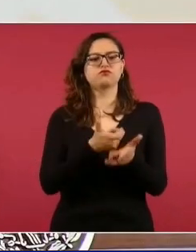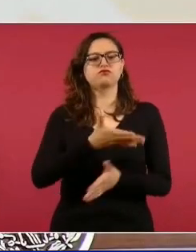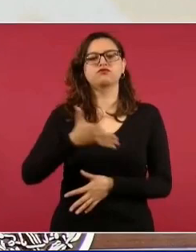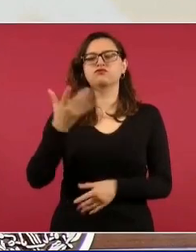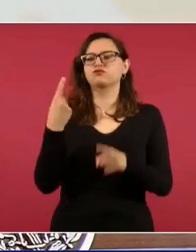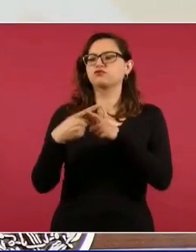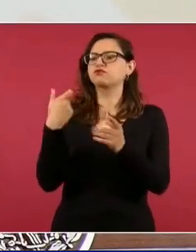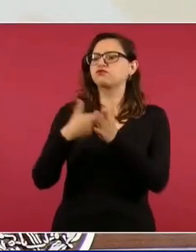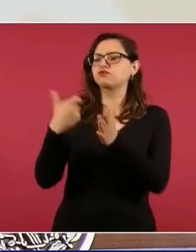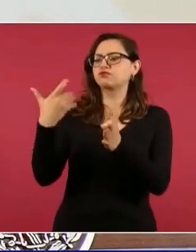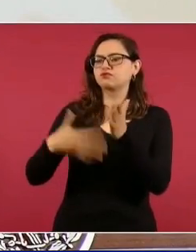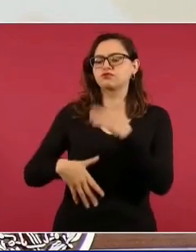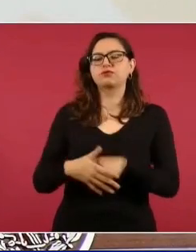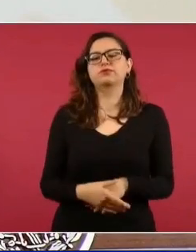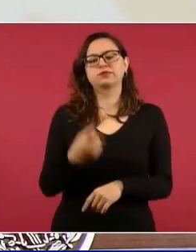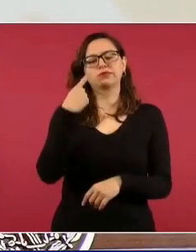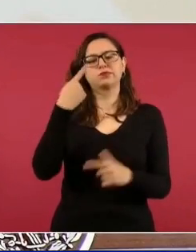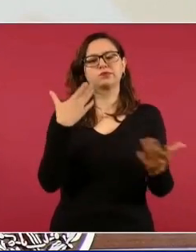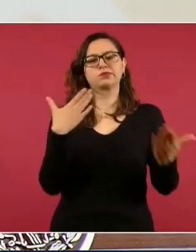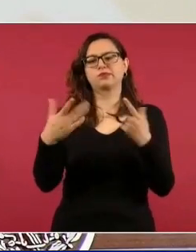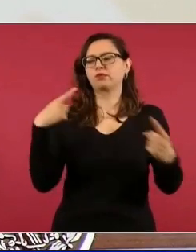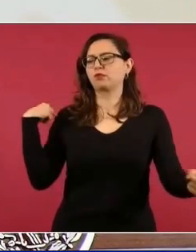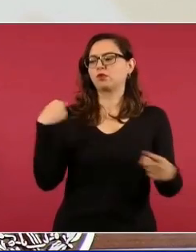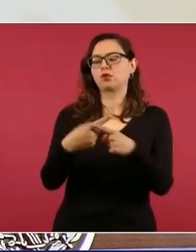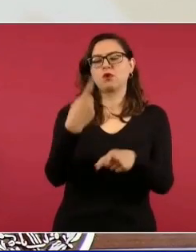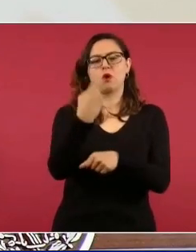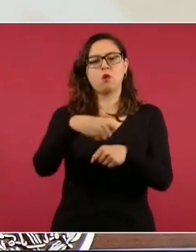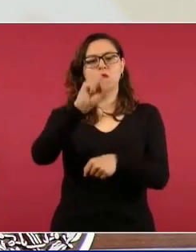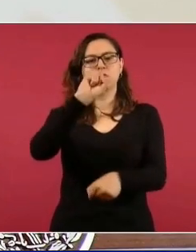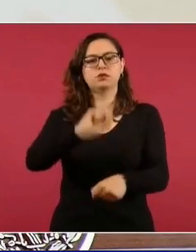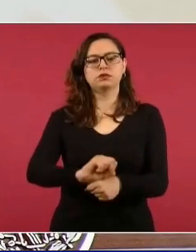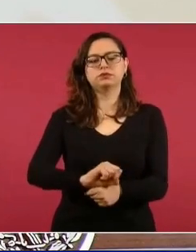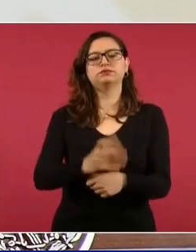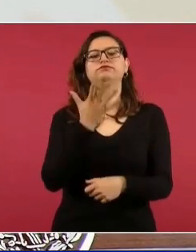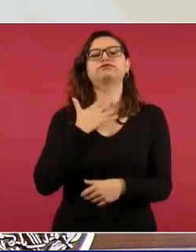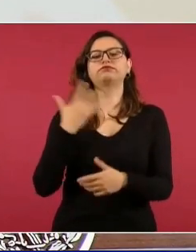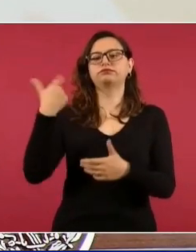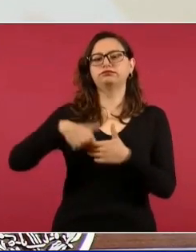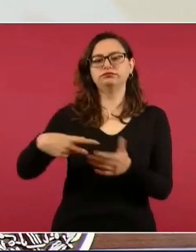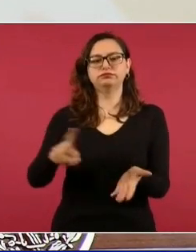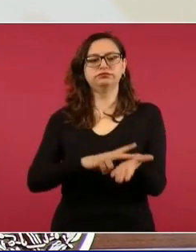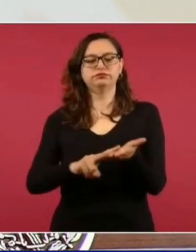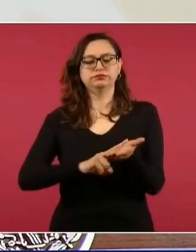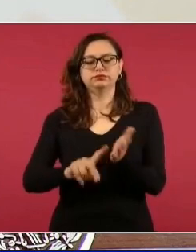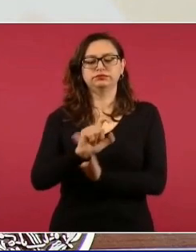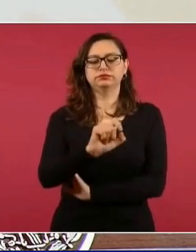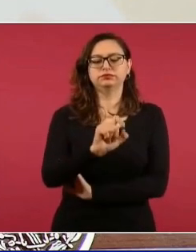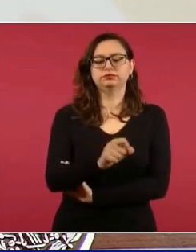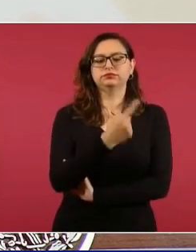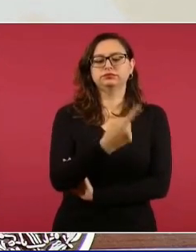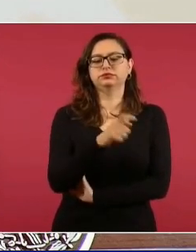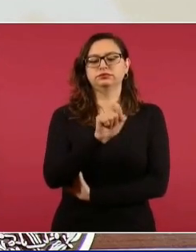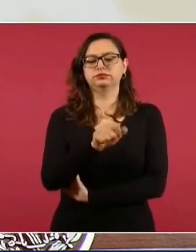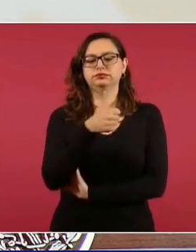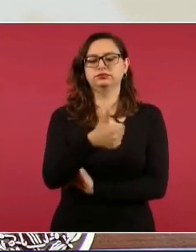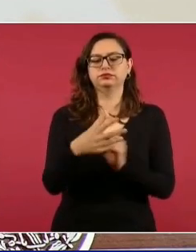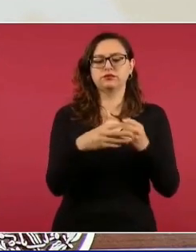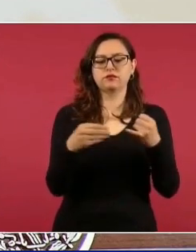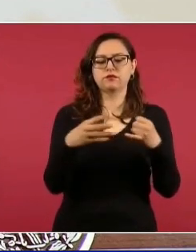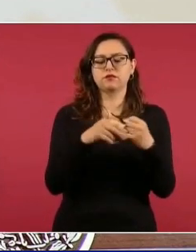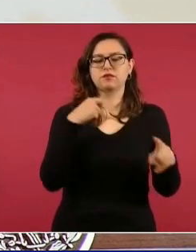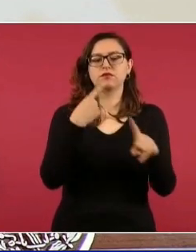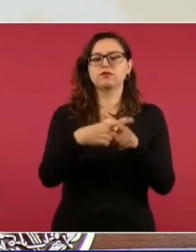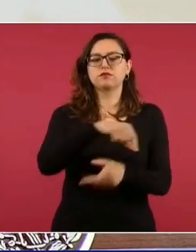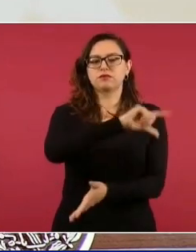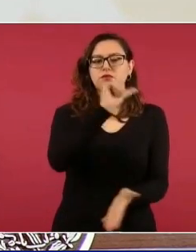La gasolina a regular la semana pasada tuvo un promedio de 22 pesos con 6 centavos el litro,